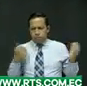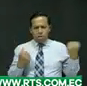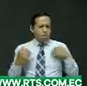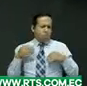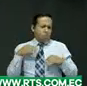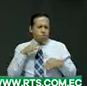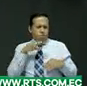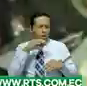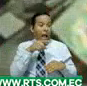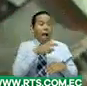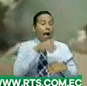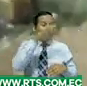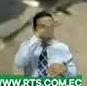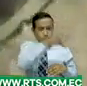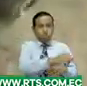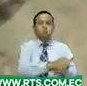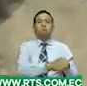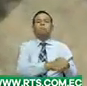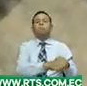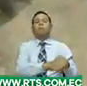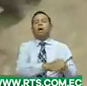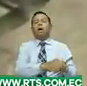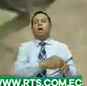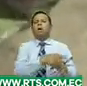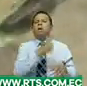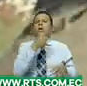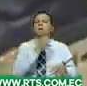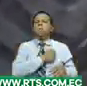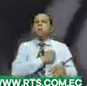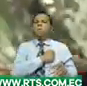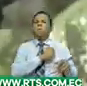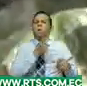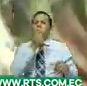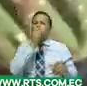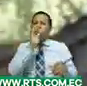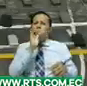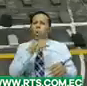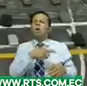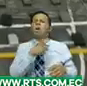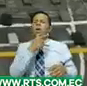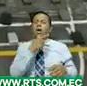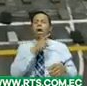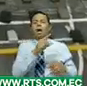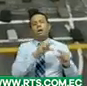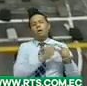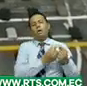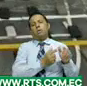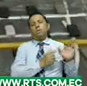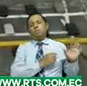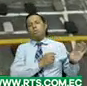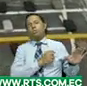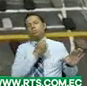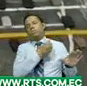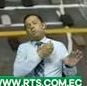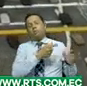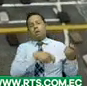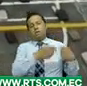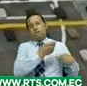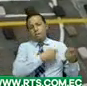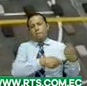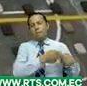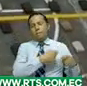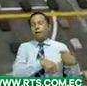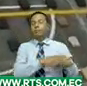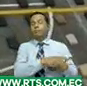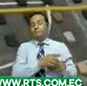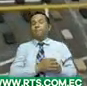3,385 toneladas de marihuana. Se ha establecido que la droga pertenecería a uno de los grupos irregulares que operan en la zona del Cauca, quienes se dedican a este tipo de actividades para